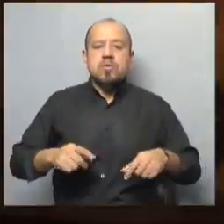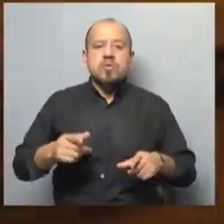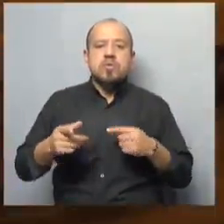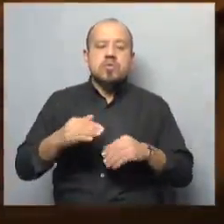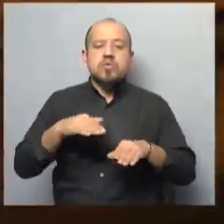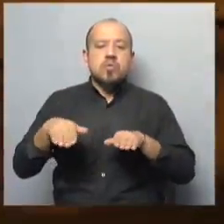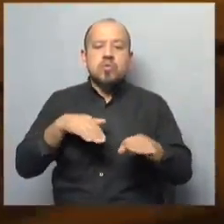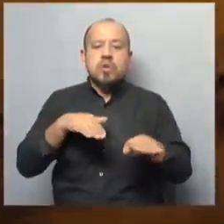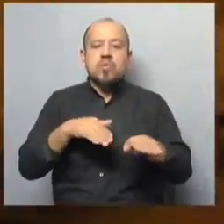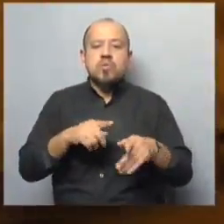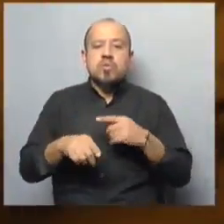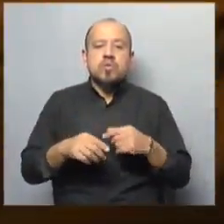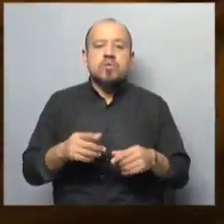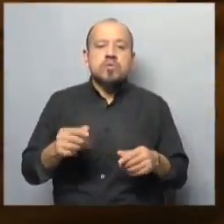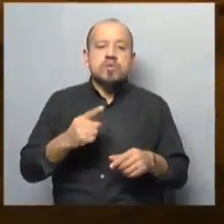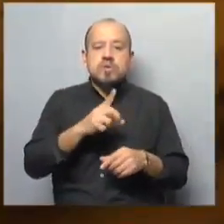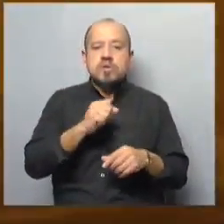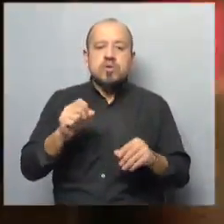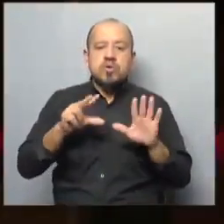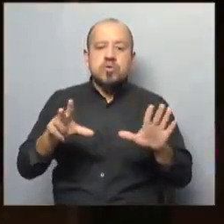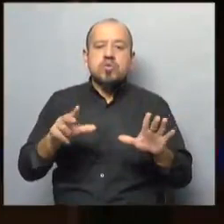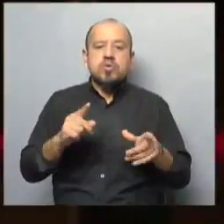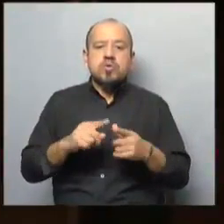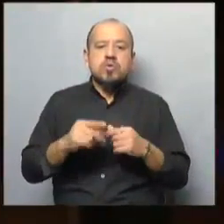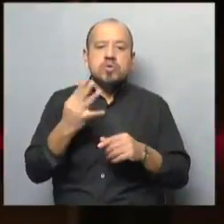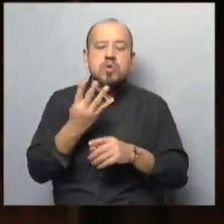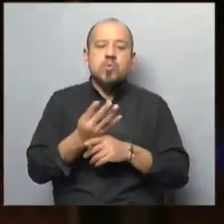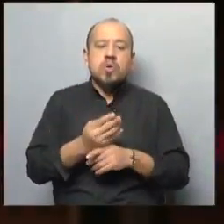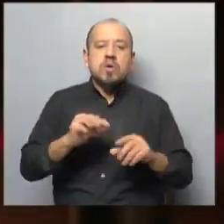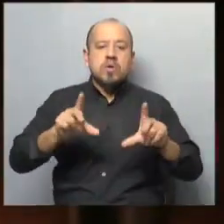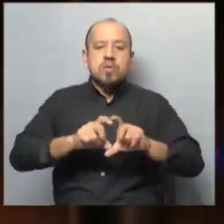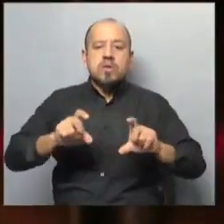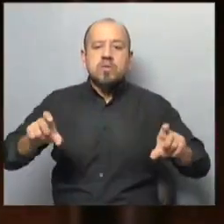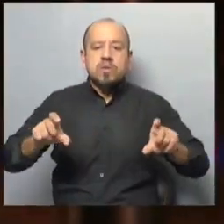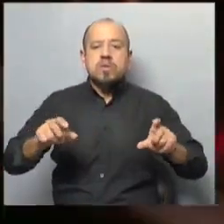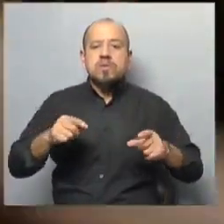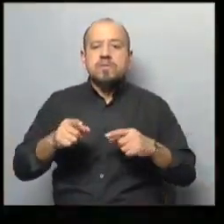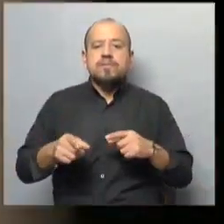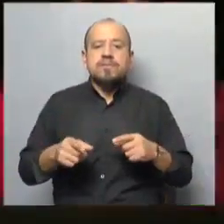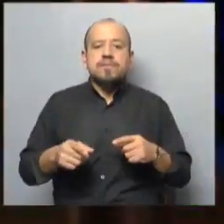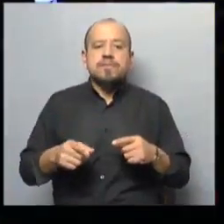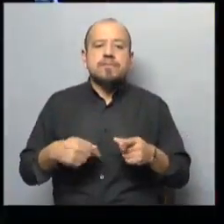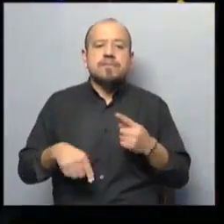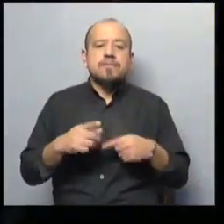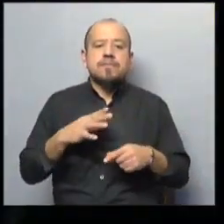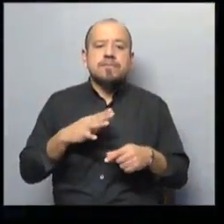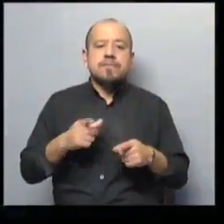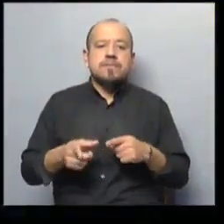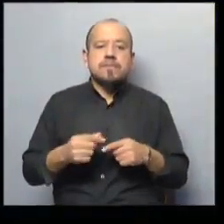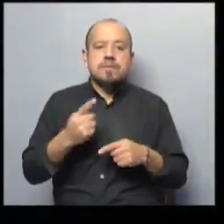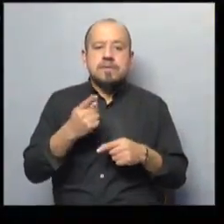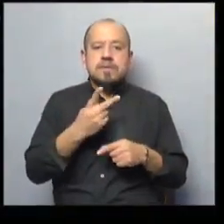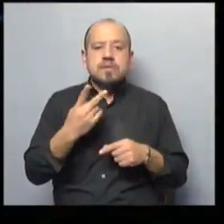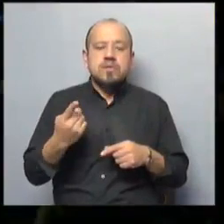incautado, 108 conductores sin permiso de conducir y 4 matrículas incautadas. Respecto a los eventos, se autorizaron